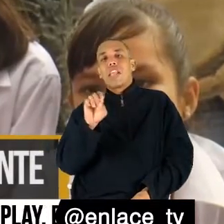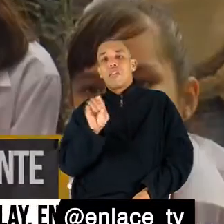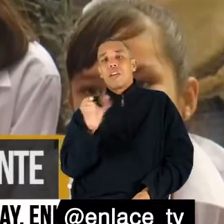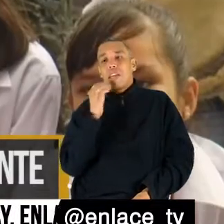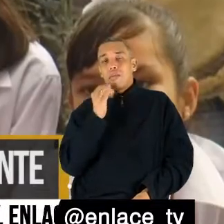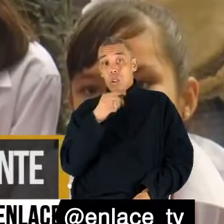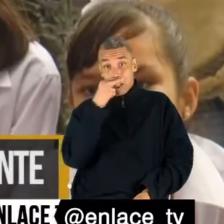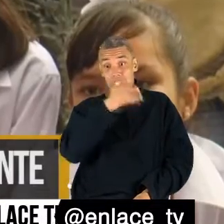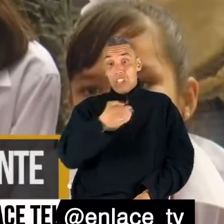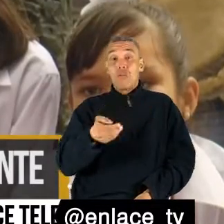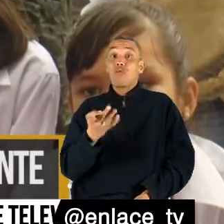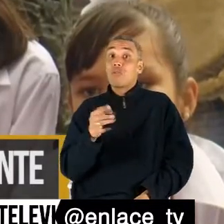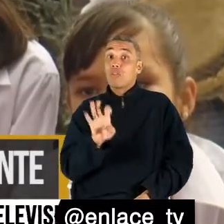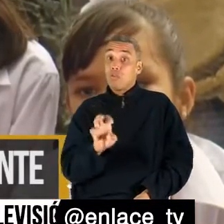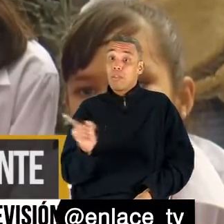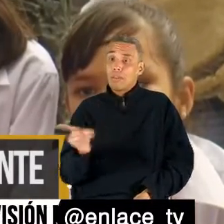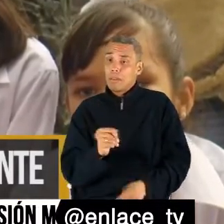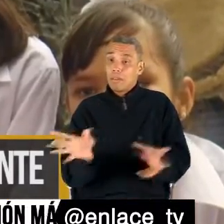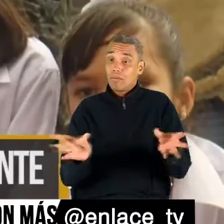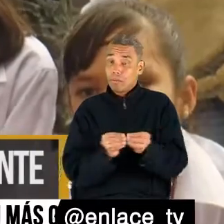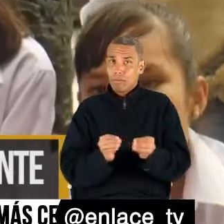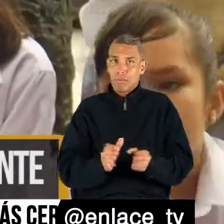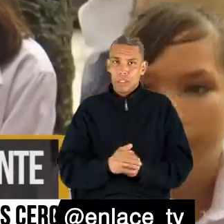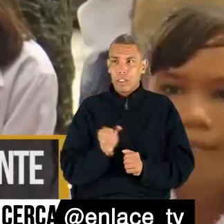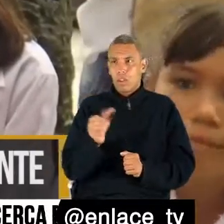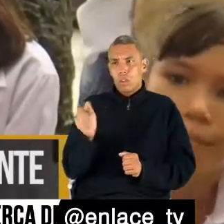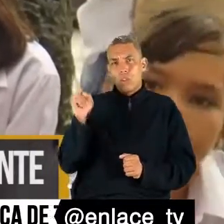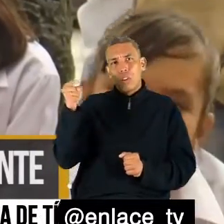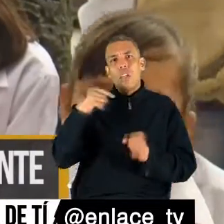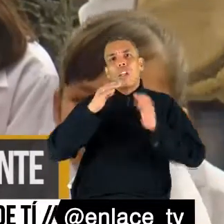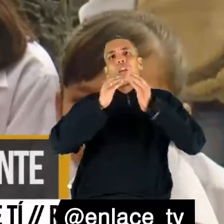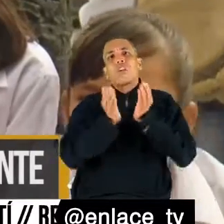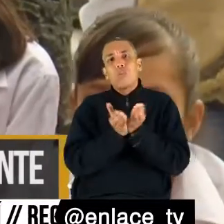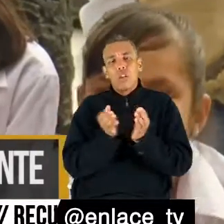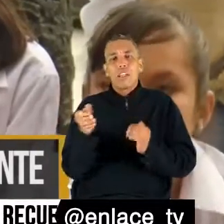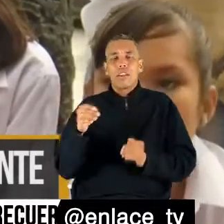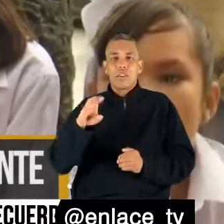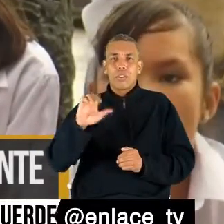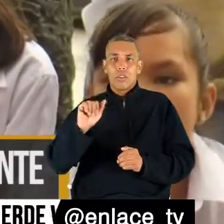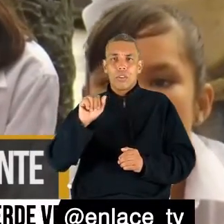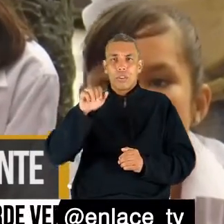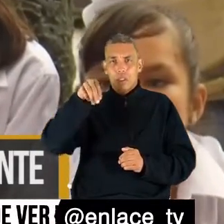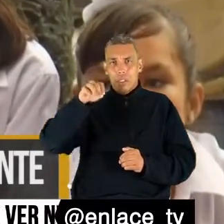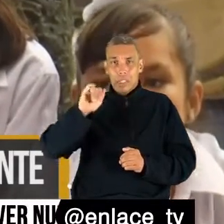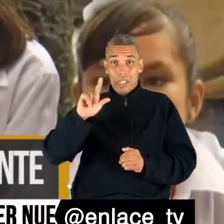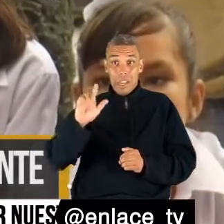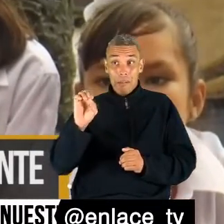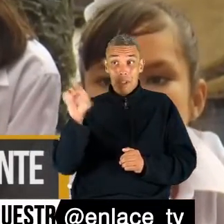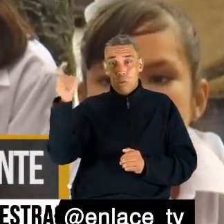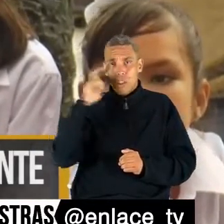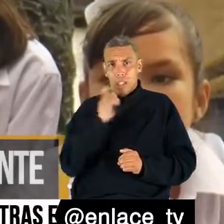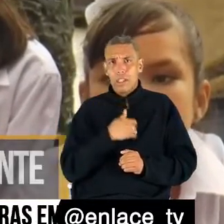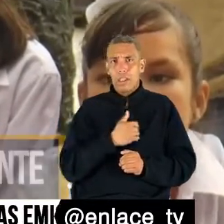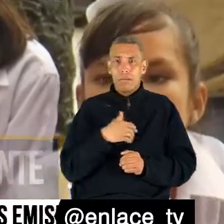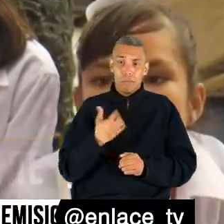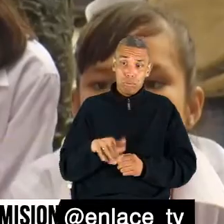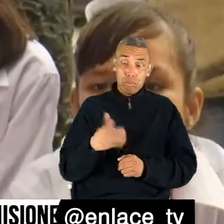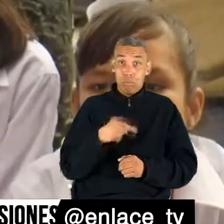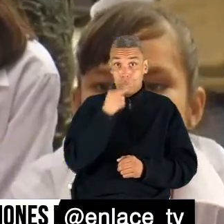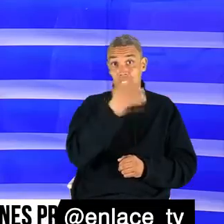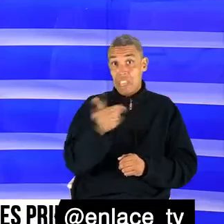que también tenemos otro proceso de formación, 47 niños. Entonces esto está creciendo y está haciendo algo positivo para Barranca